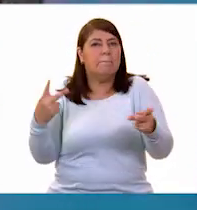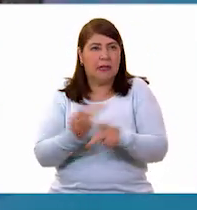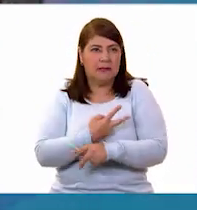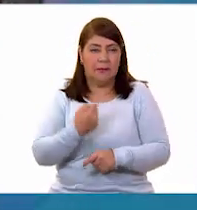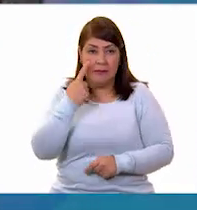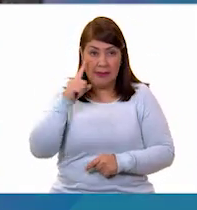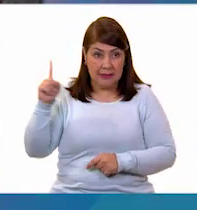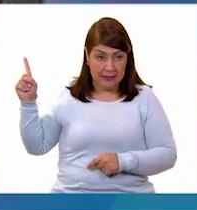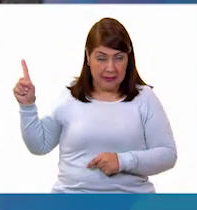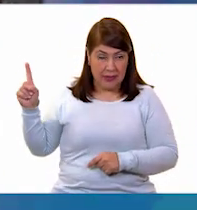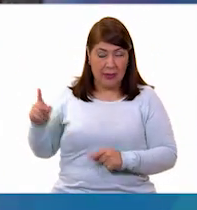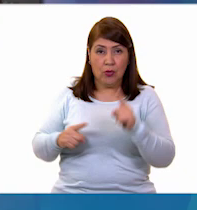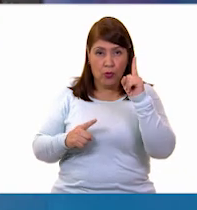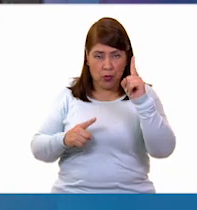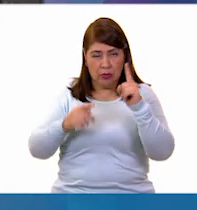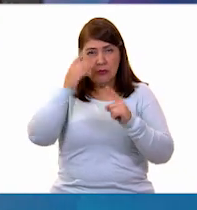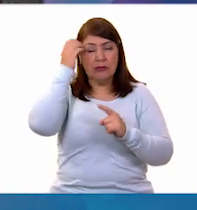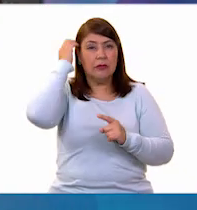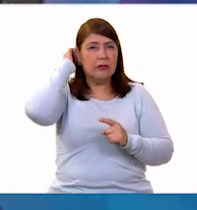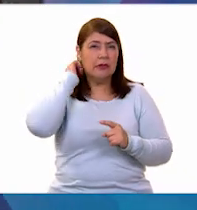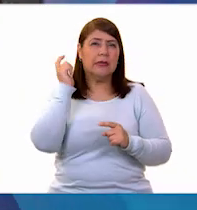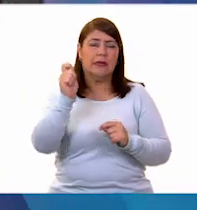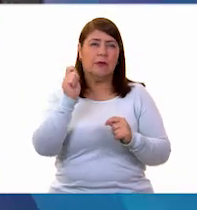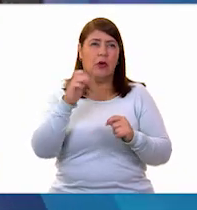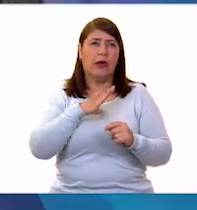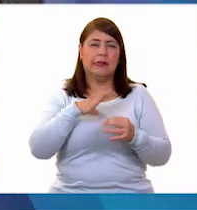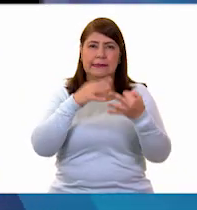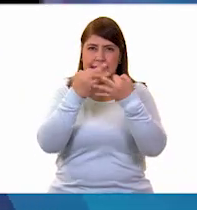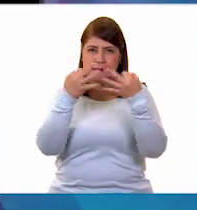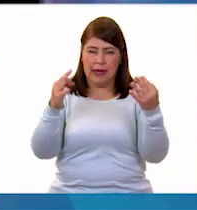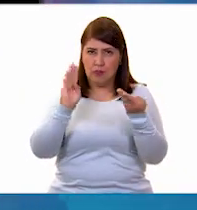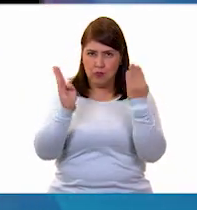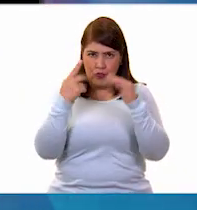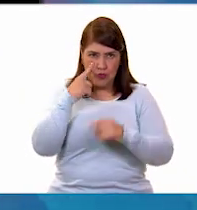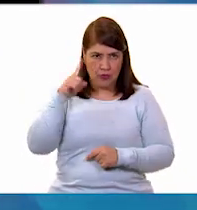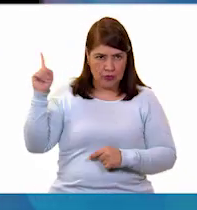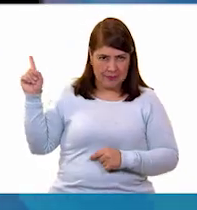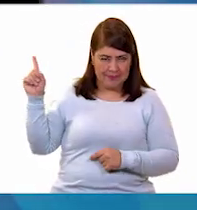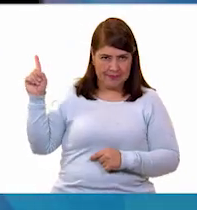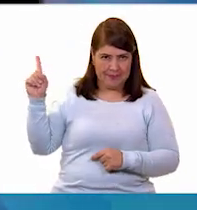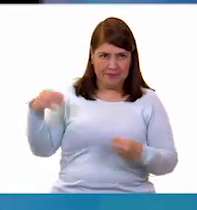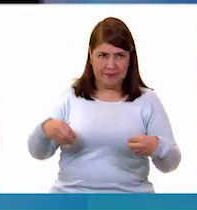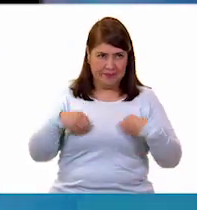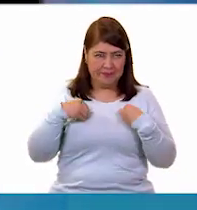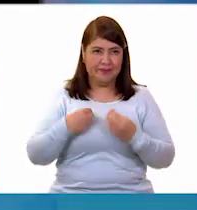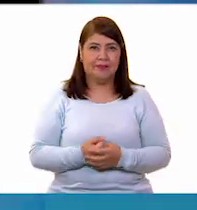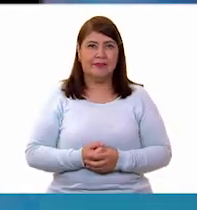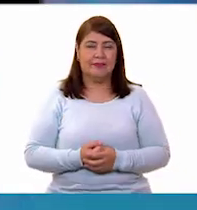uno de los actores va a ser la Tierra, el mundo donde vivimos.